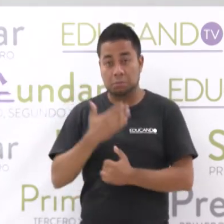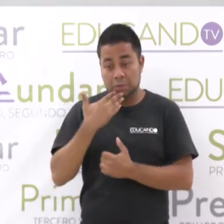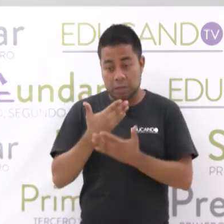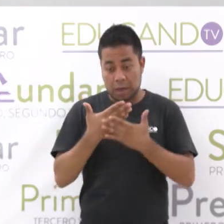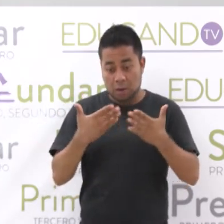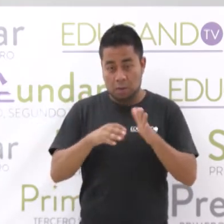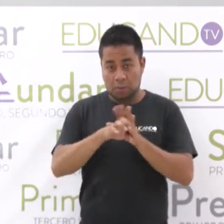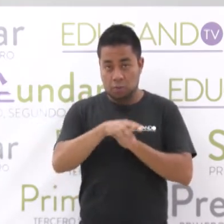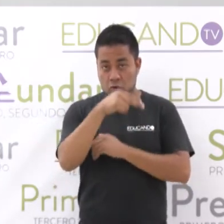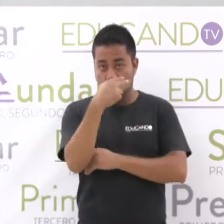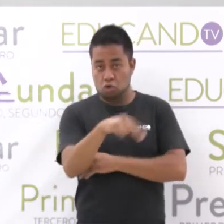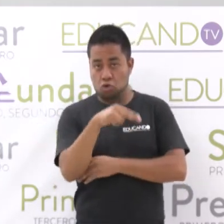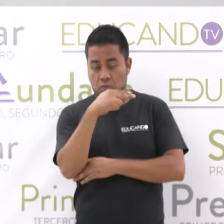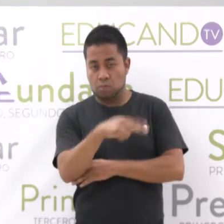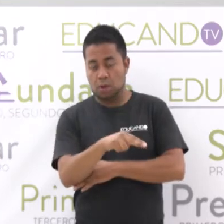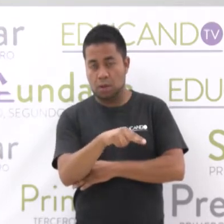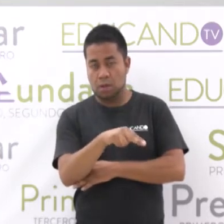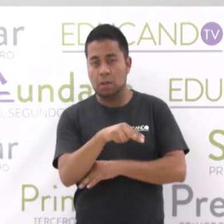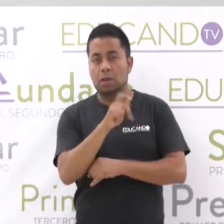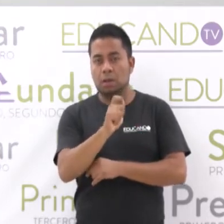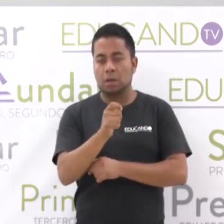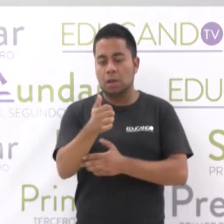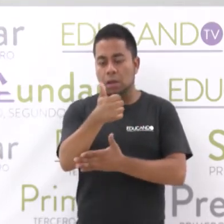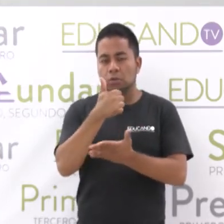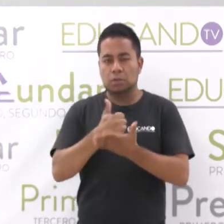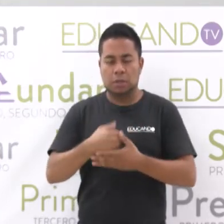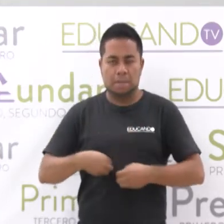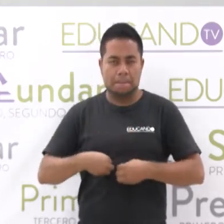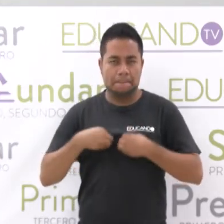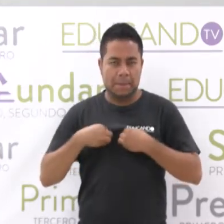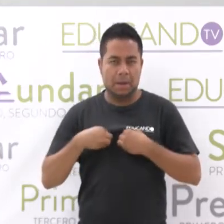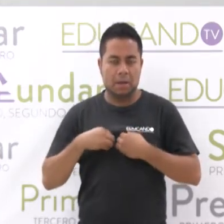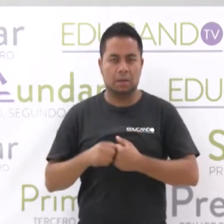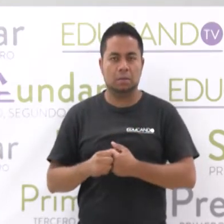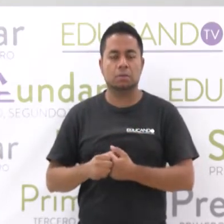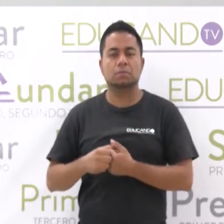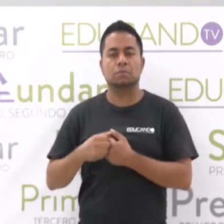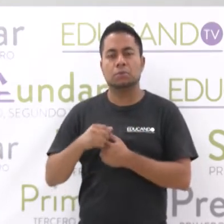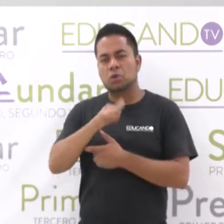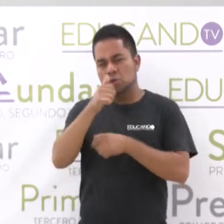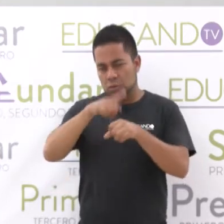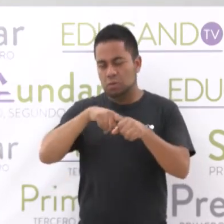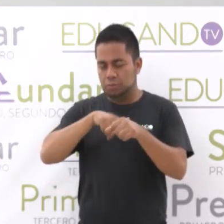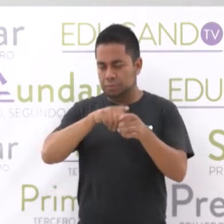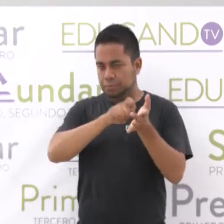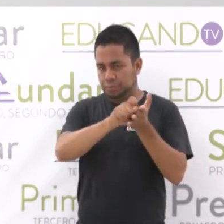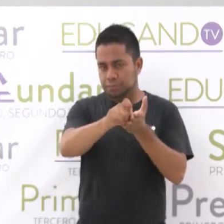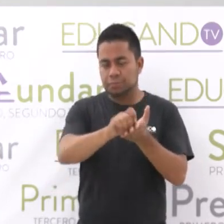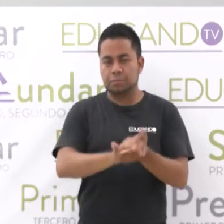Ahora, el nombre es Ciudad Viva. Lo voy a poner con otro color